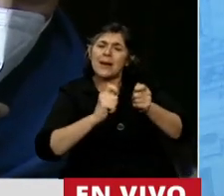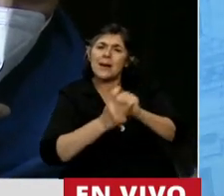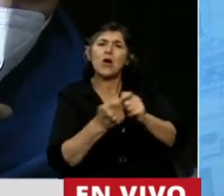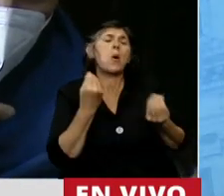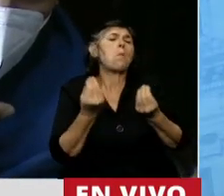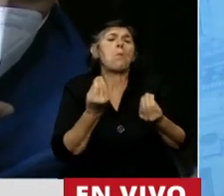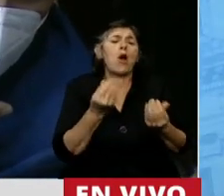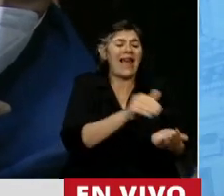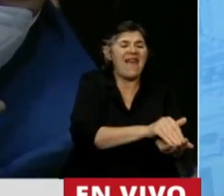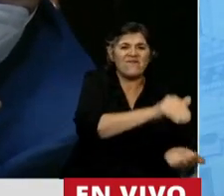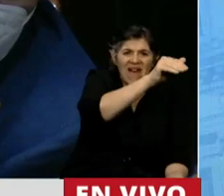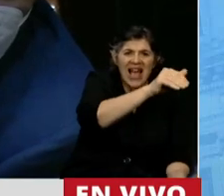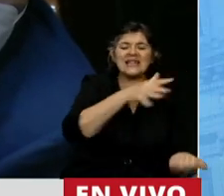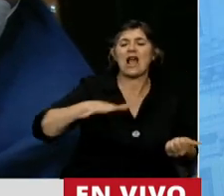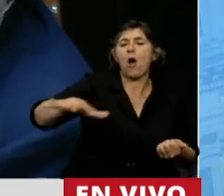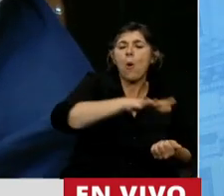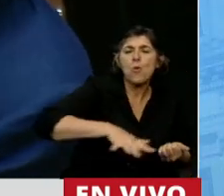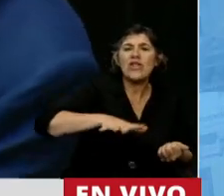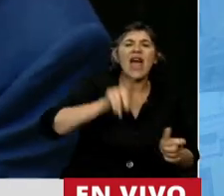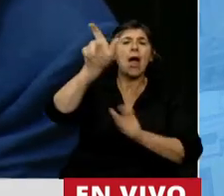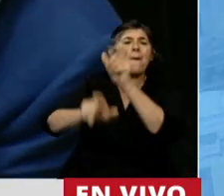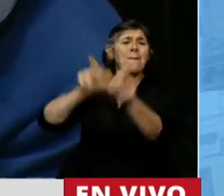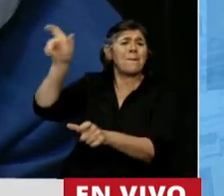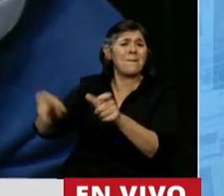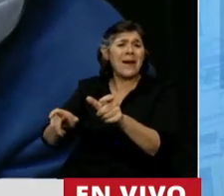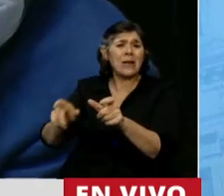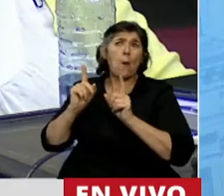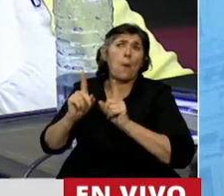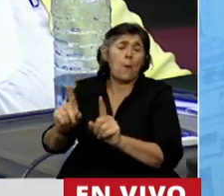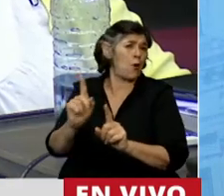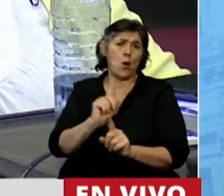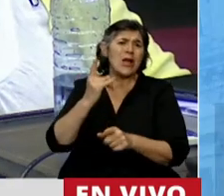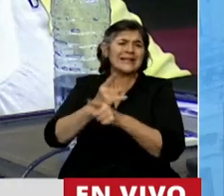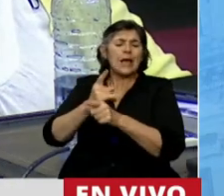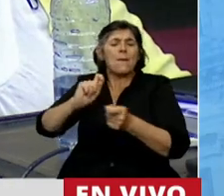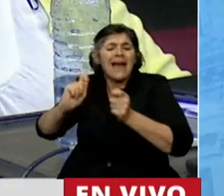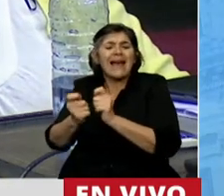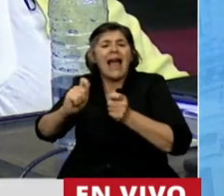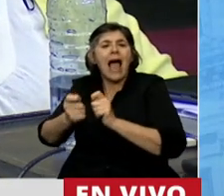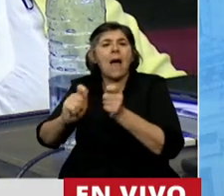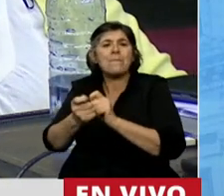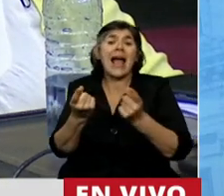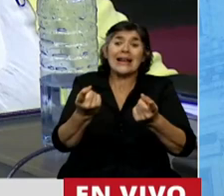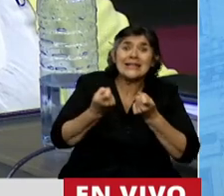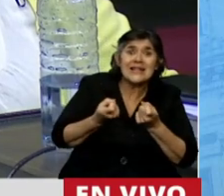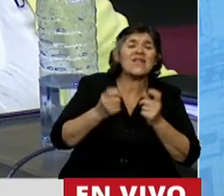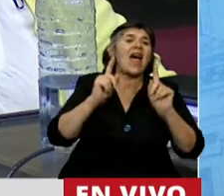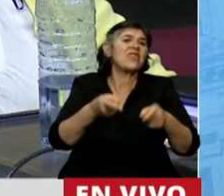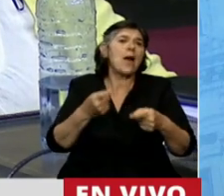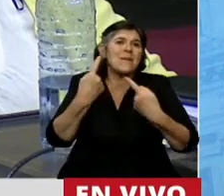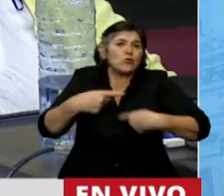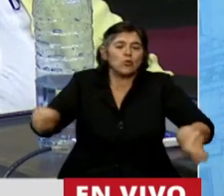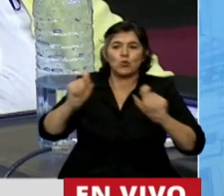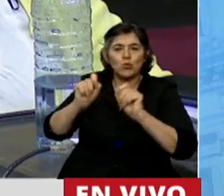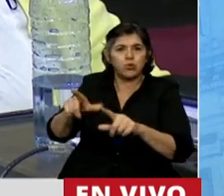las comunidades porque porque las poblaciones están permanentemente cambiando sus necesidades y sus realidades por lo cual no